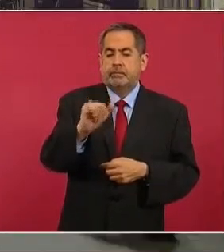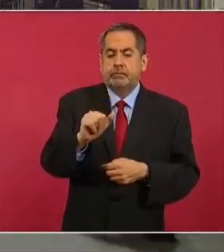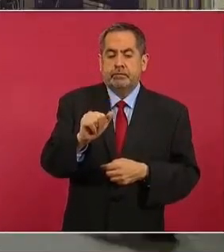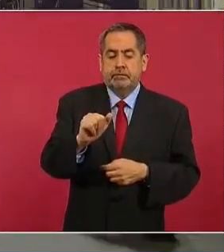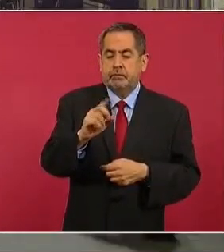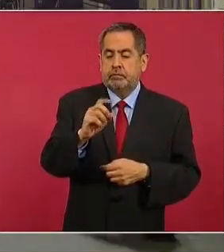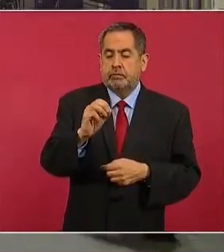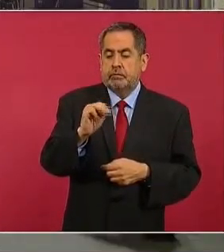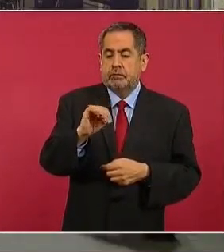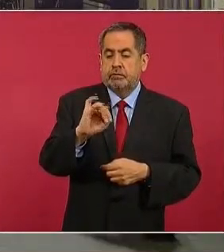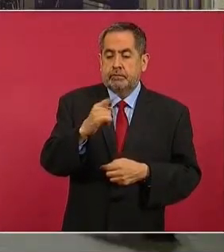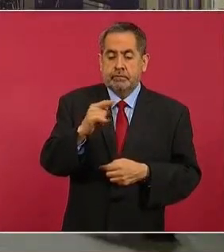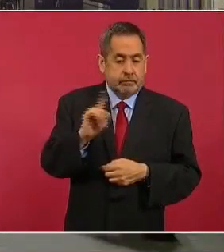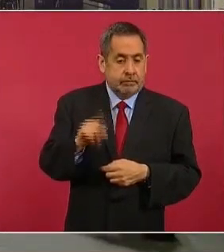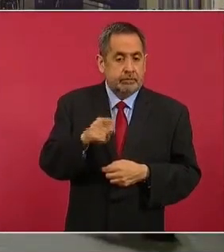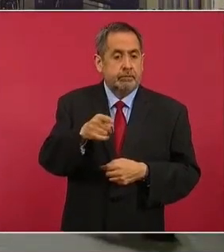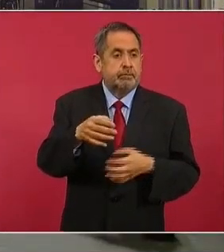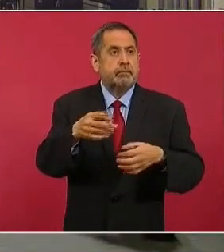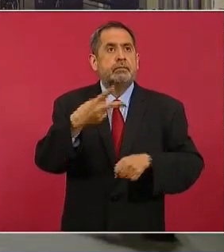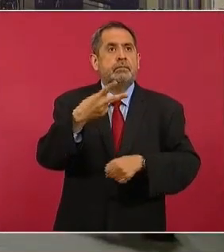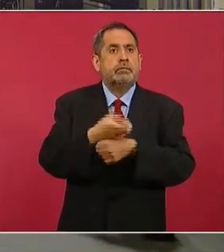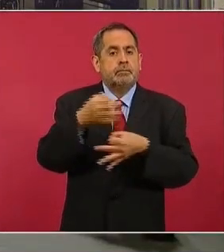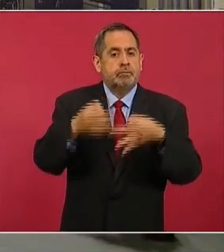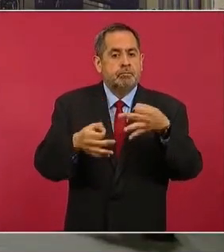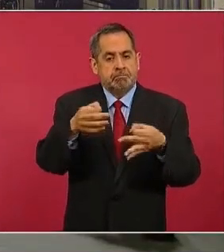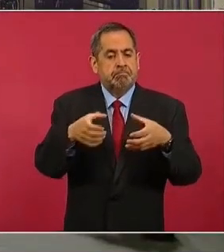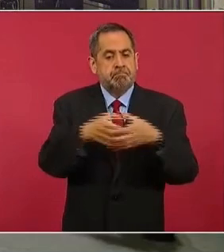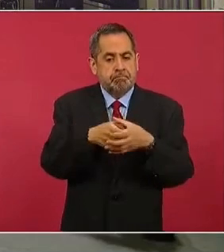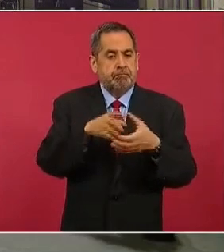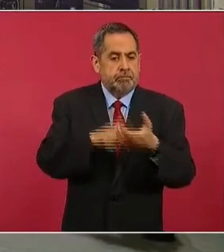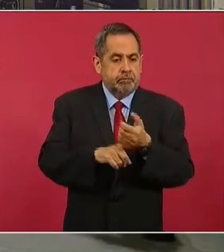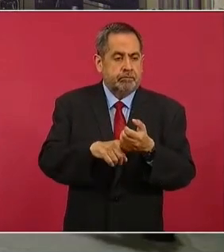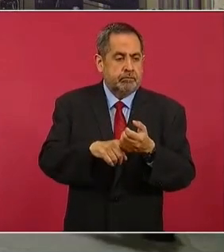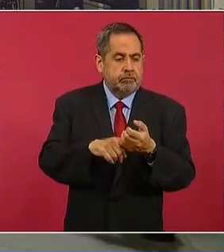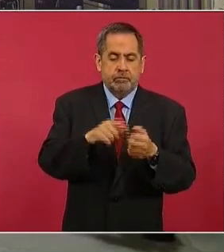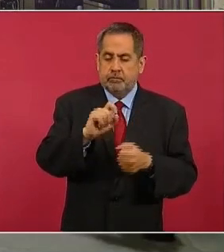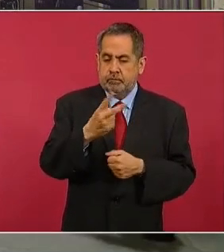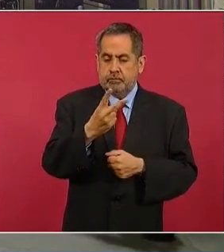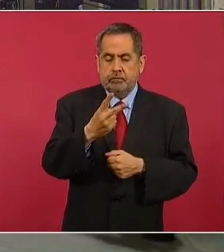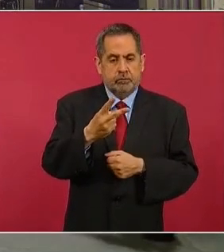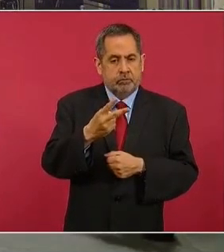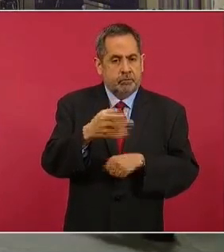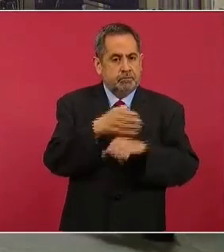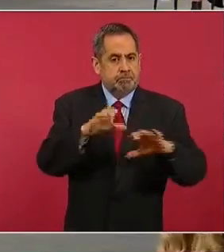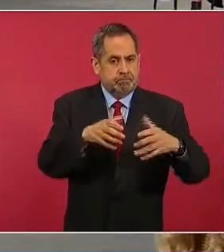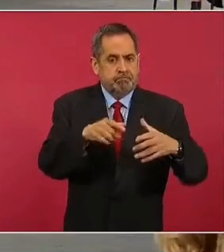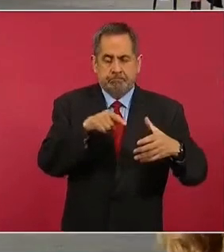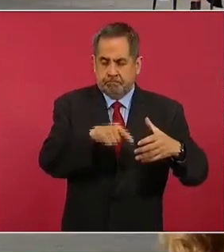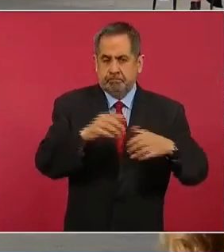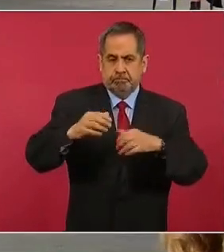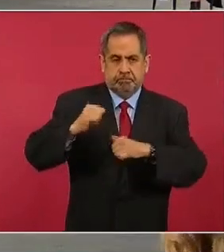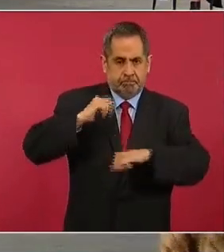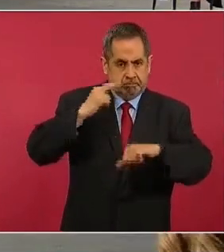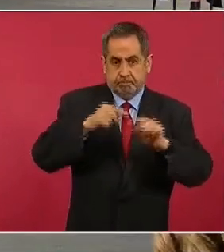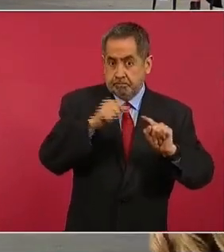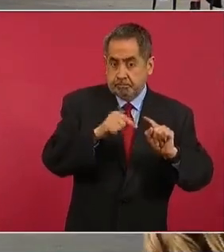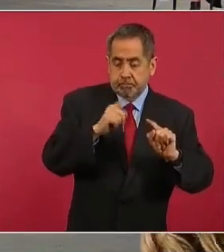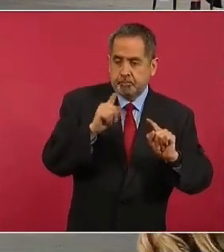Domínguez del Segundo Tribunal Colegiado 22º de Circuito. Y pues bueno,